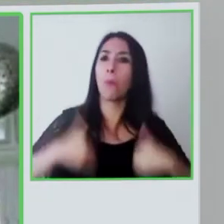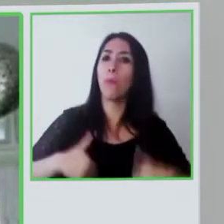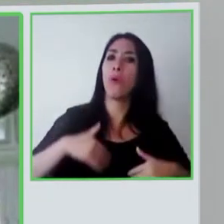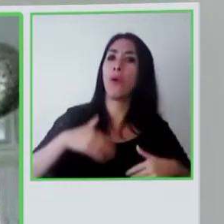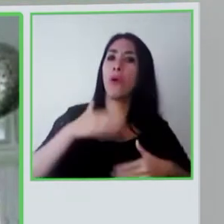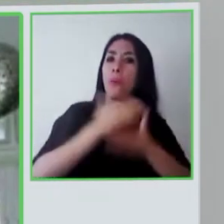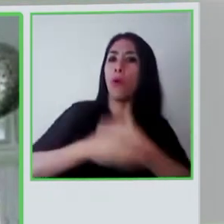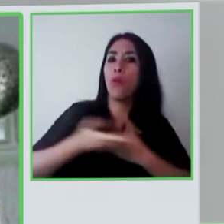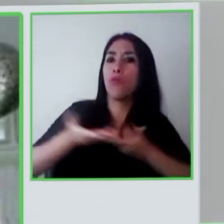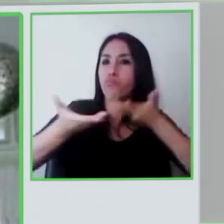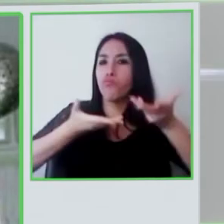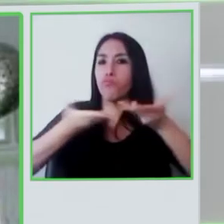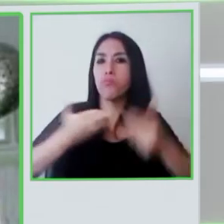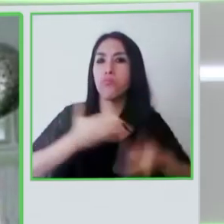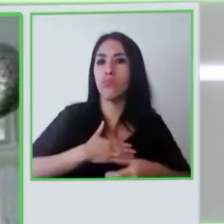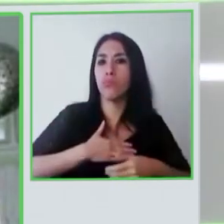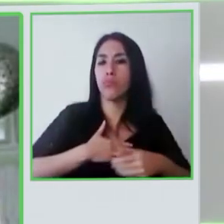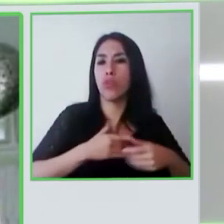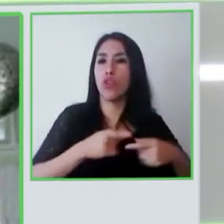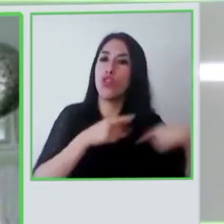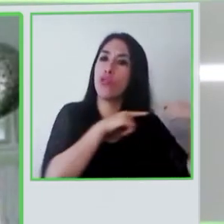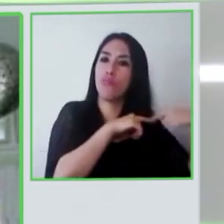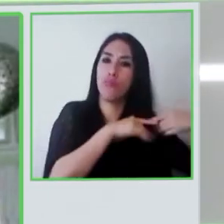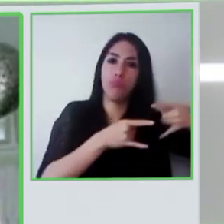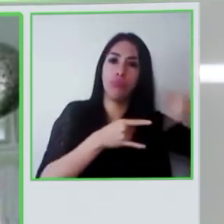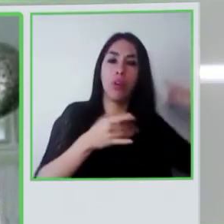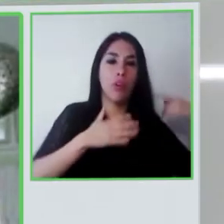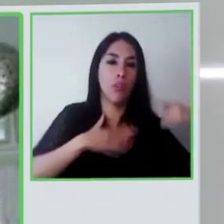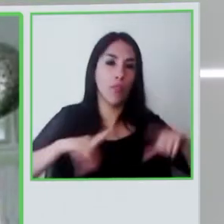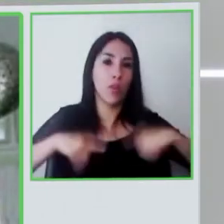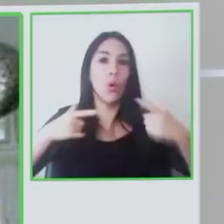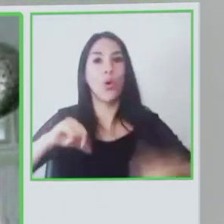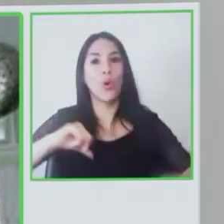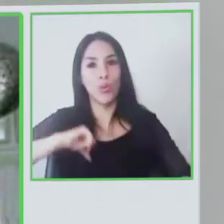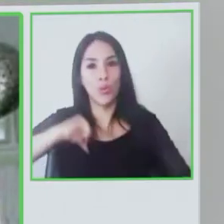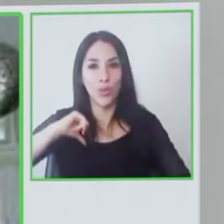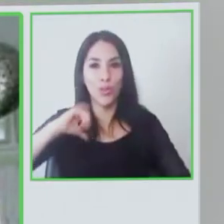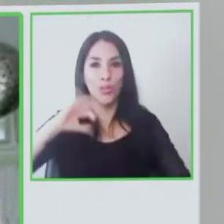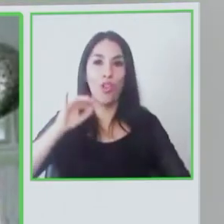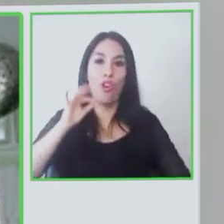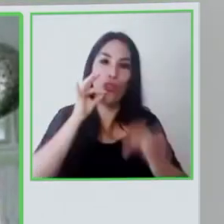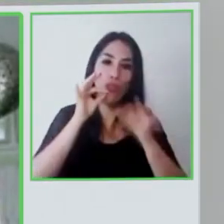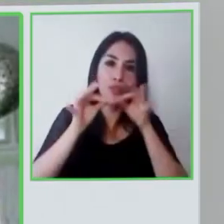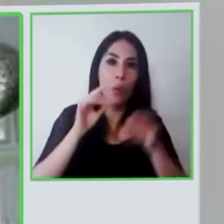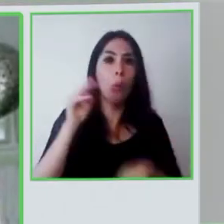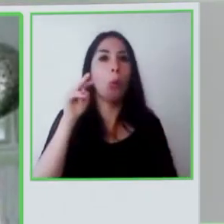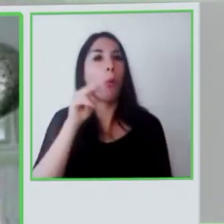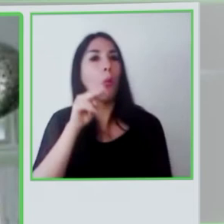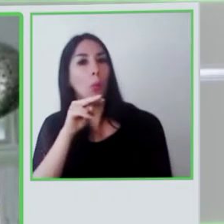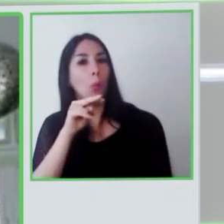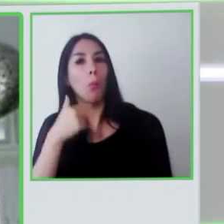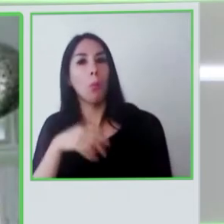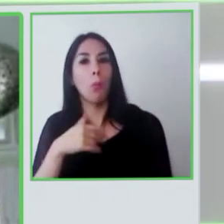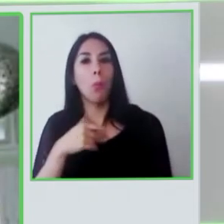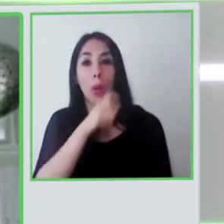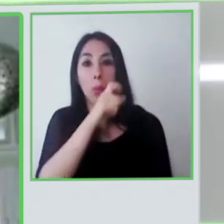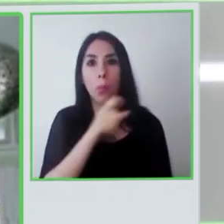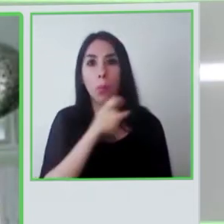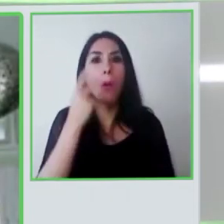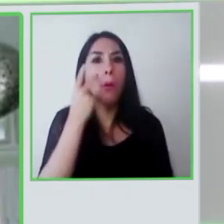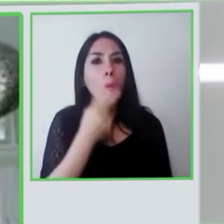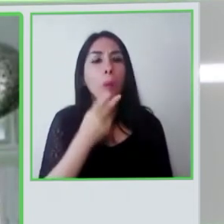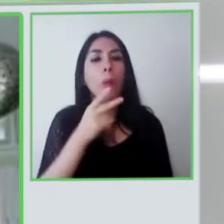y se sientan orgullosos acerca de lo que hacen y hablen acerca de sus capacidades y hablen acerca de sus dones